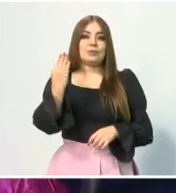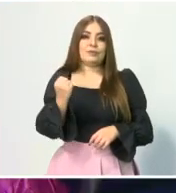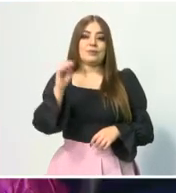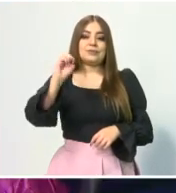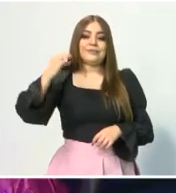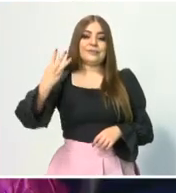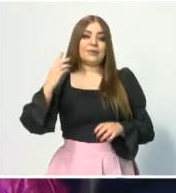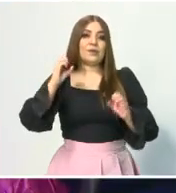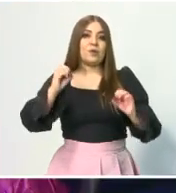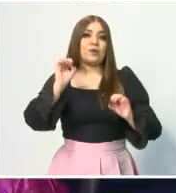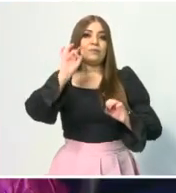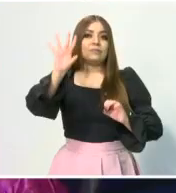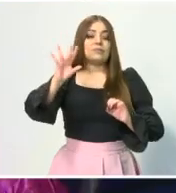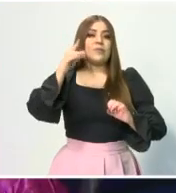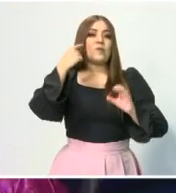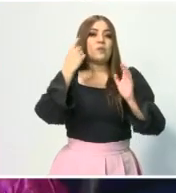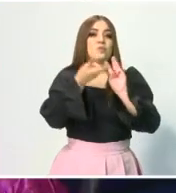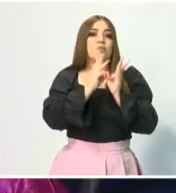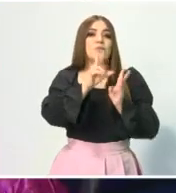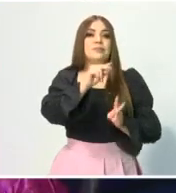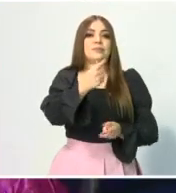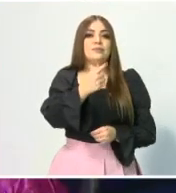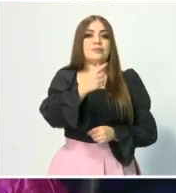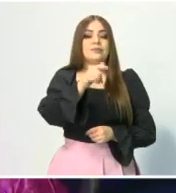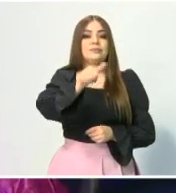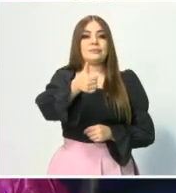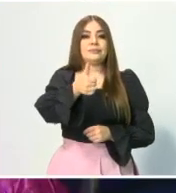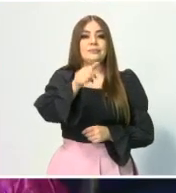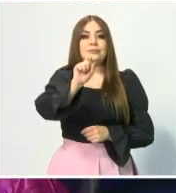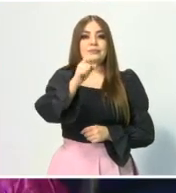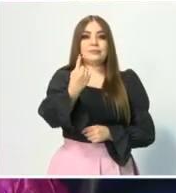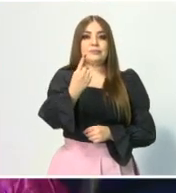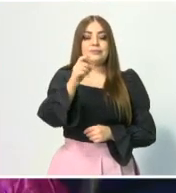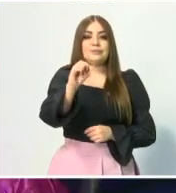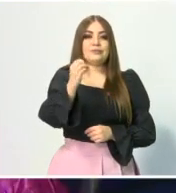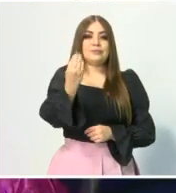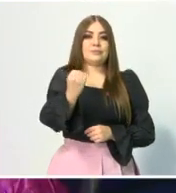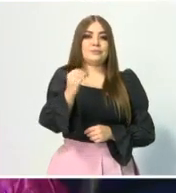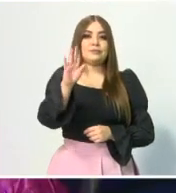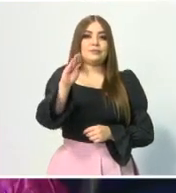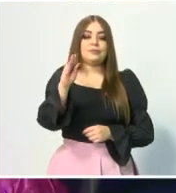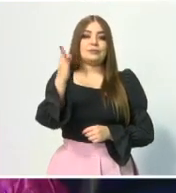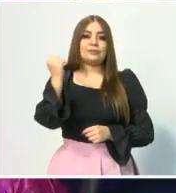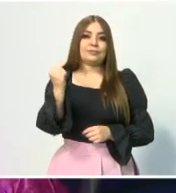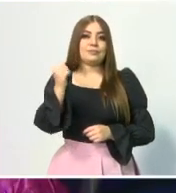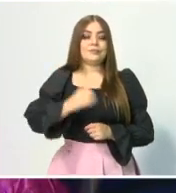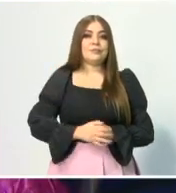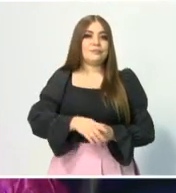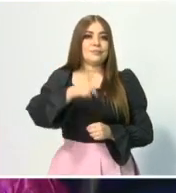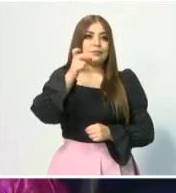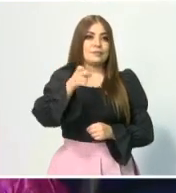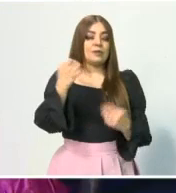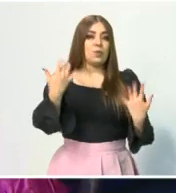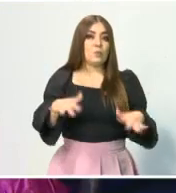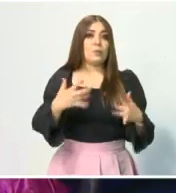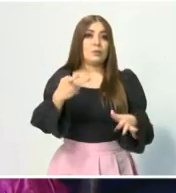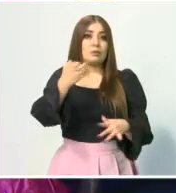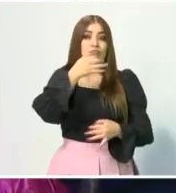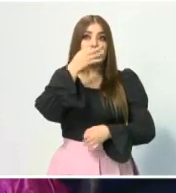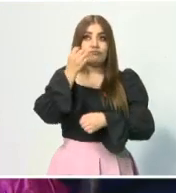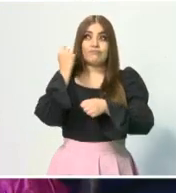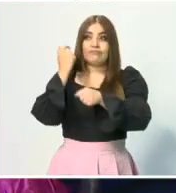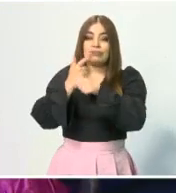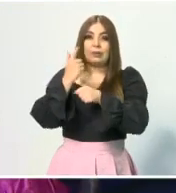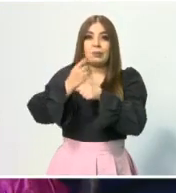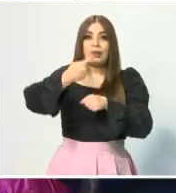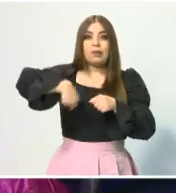8717-229903 o envíanos un WhatsApp al 8711-21 09 99. Una temprana detección